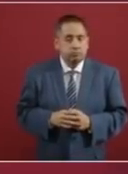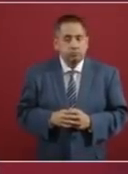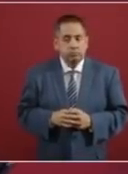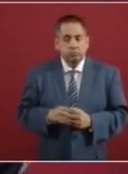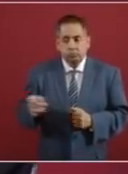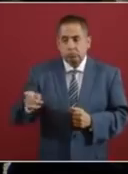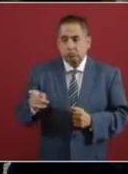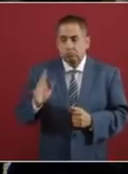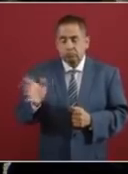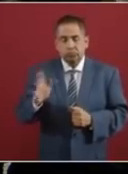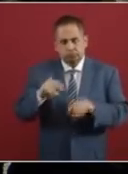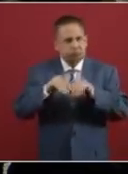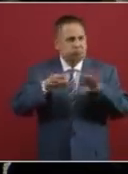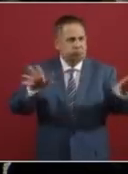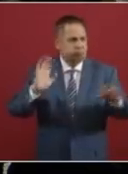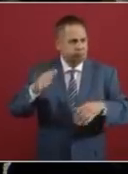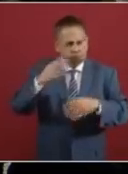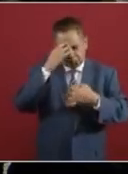ya di a conocer